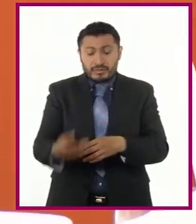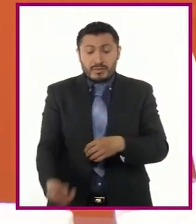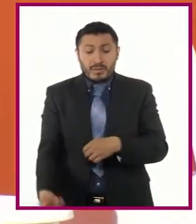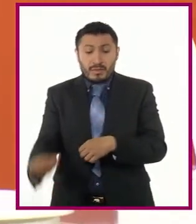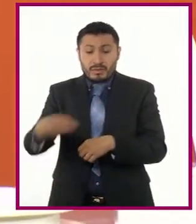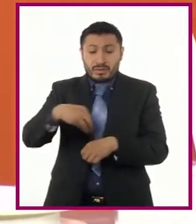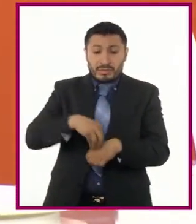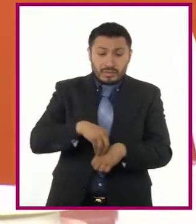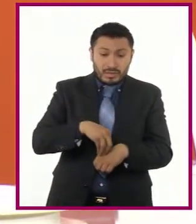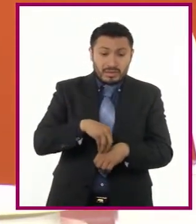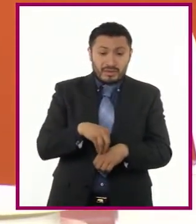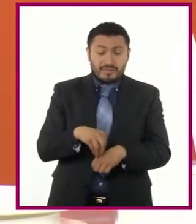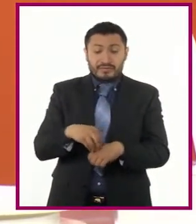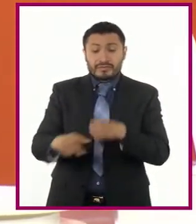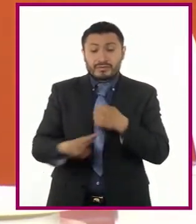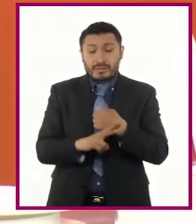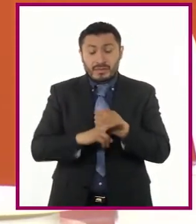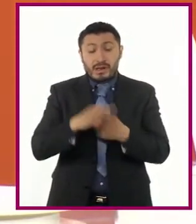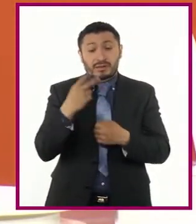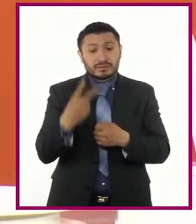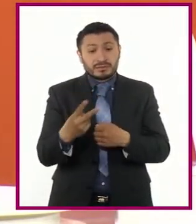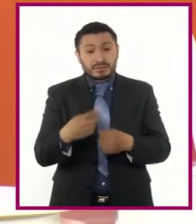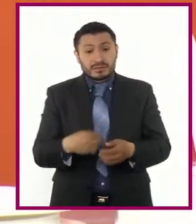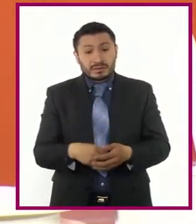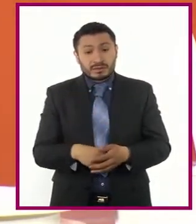la disolución del vaso 2.